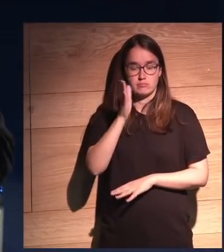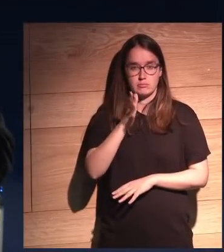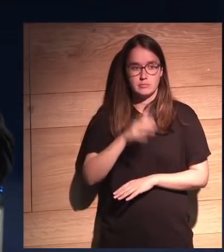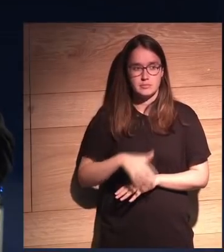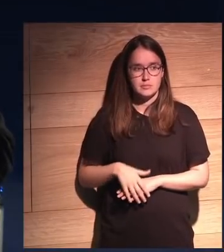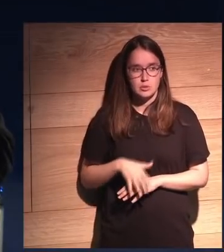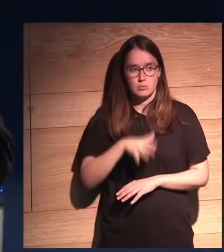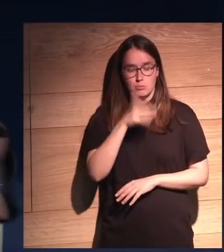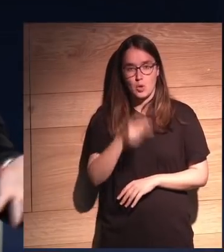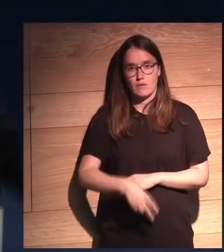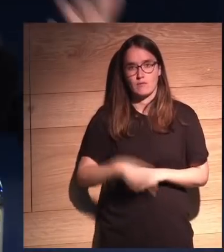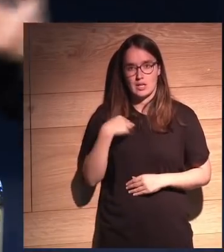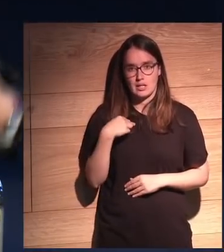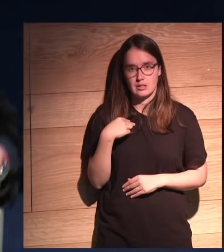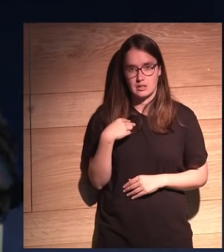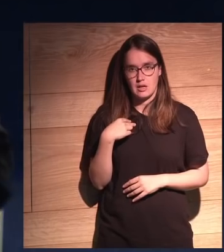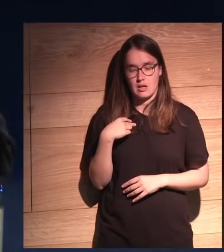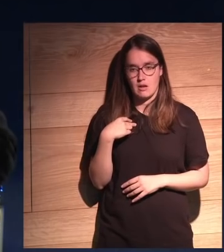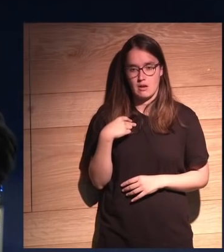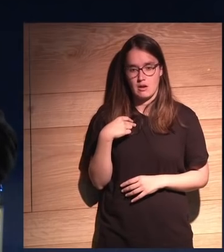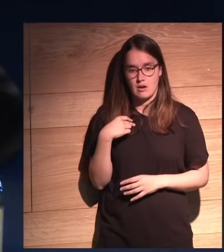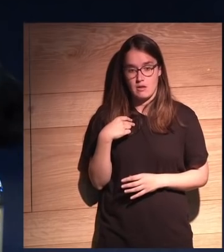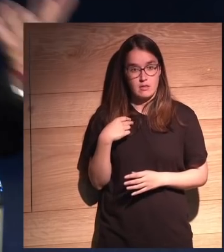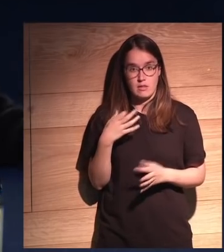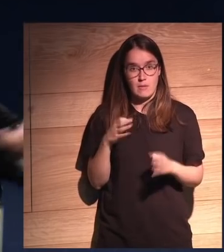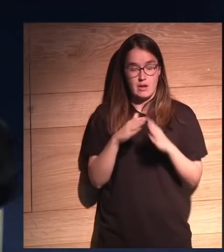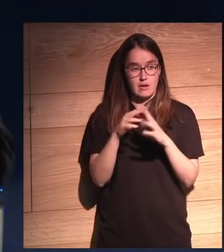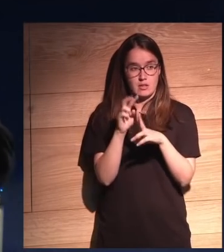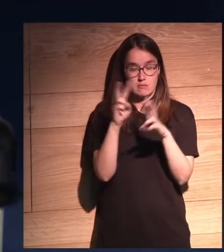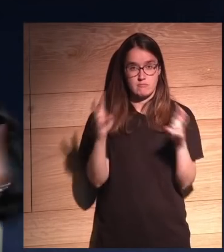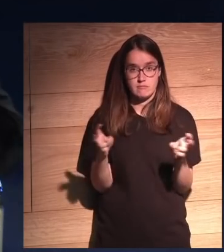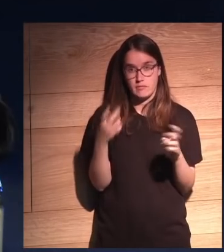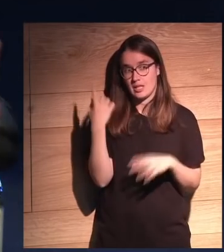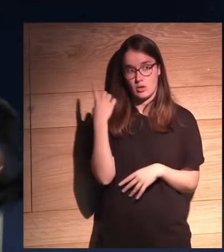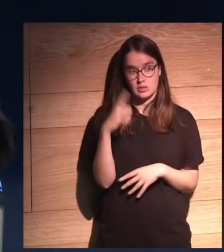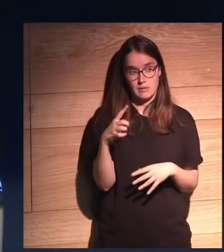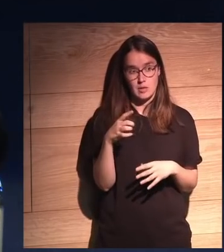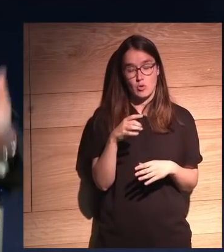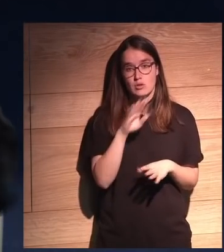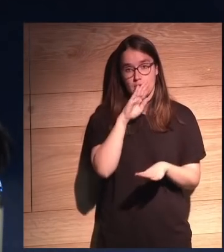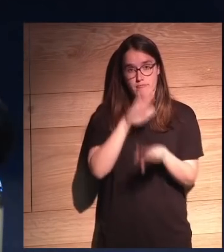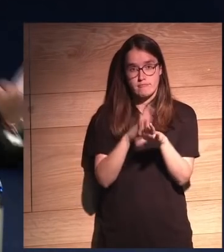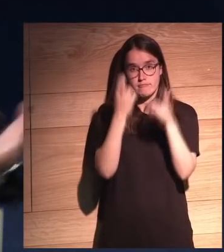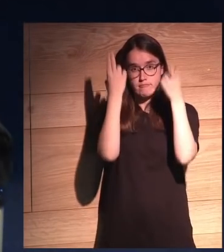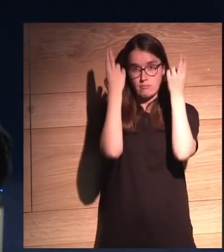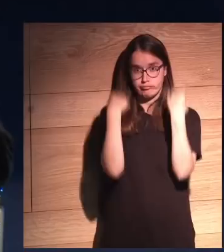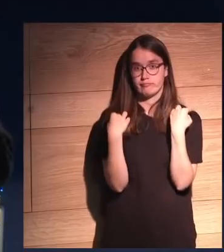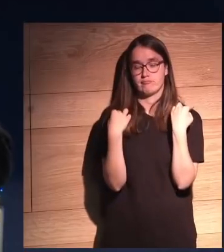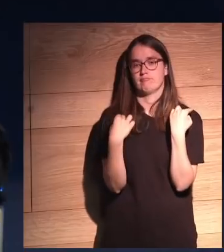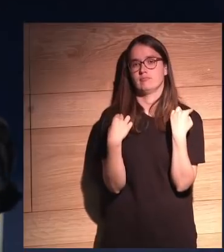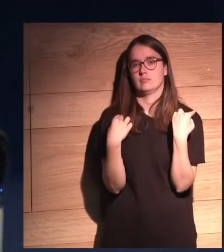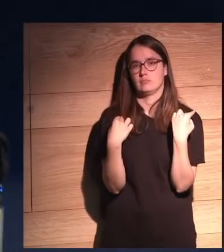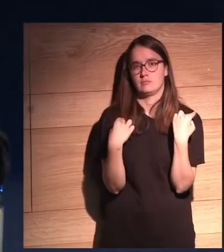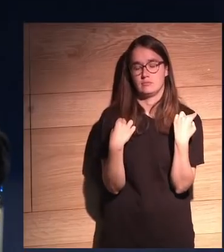dictadura franquista a regresar a casa, ya lo sabemos, a la obediencia, a la sumisión,